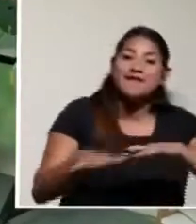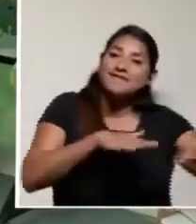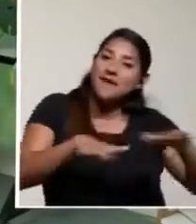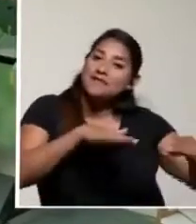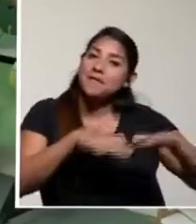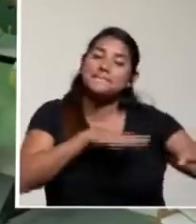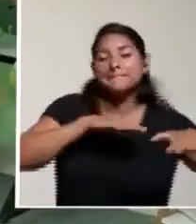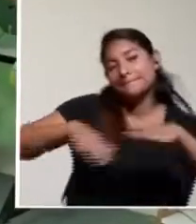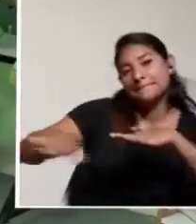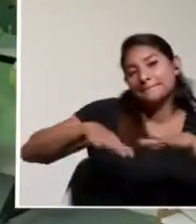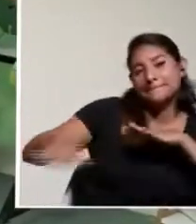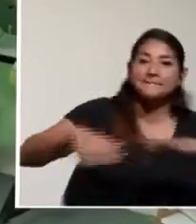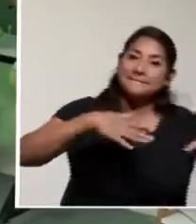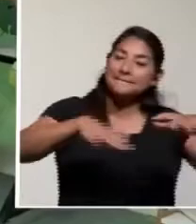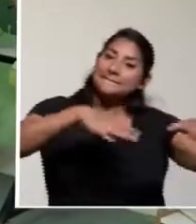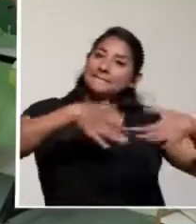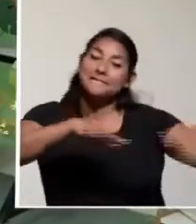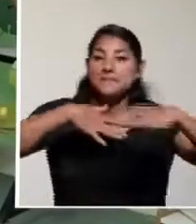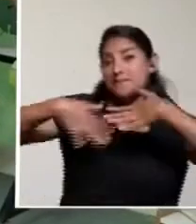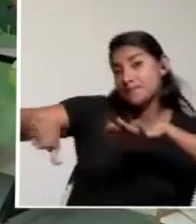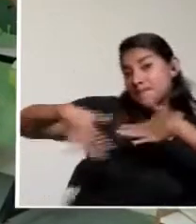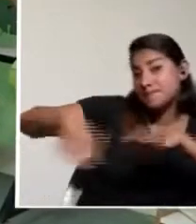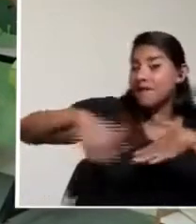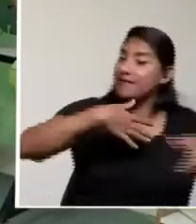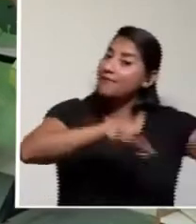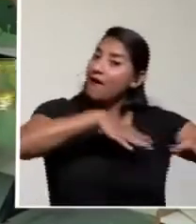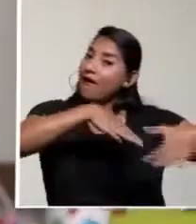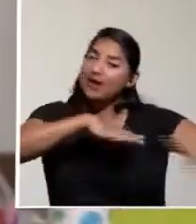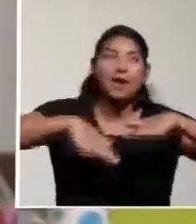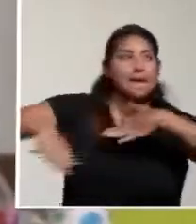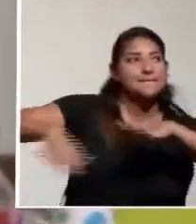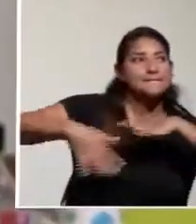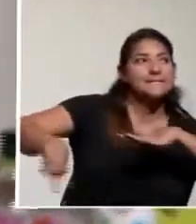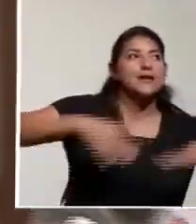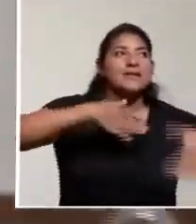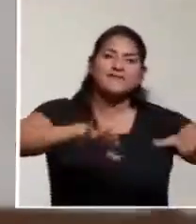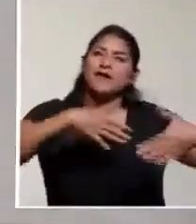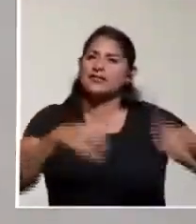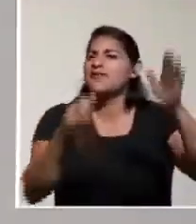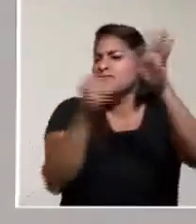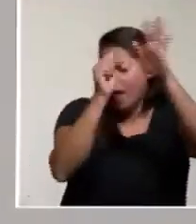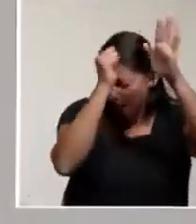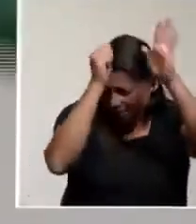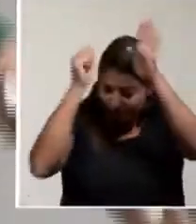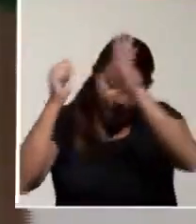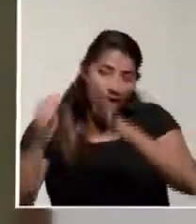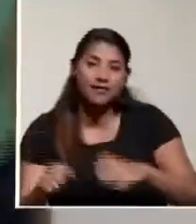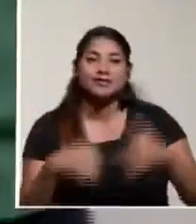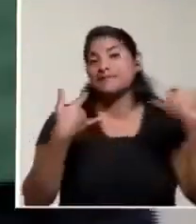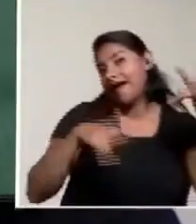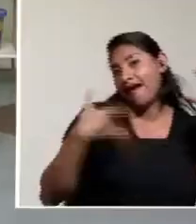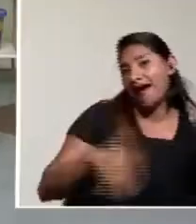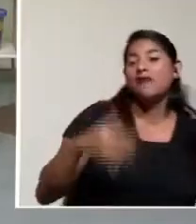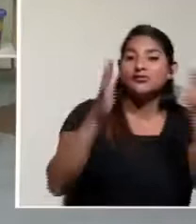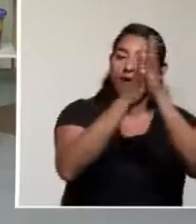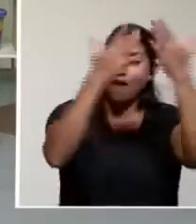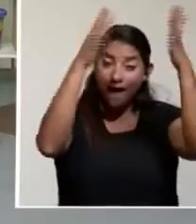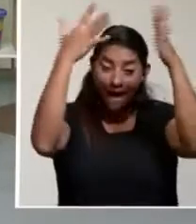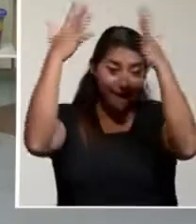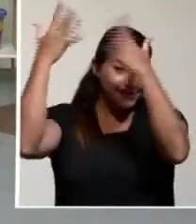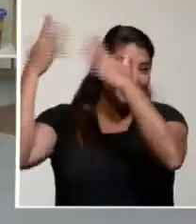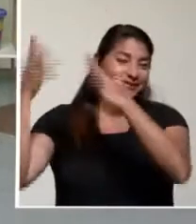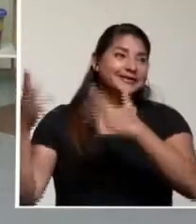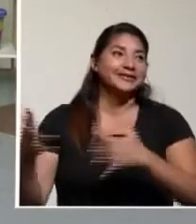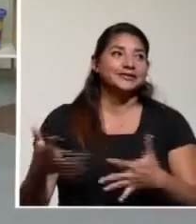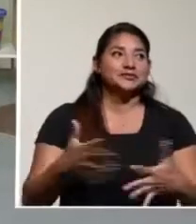rock, rock and roll. Rock, rock, rock and roll. Rock, rock, rock and roll. ¡Aplauso!